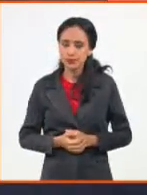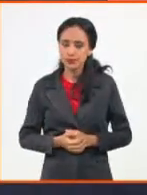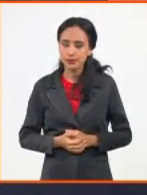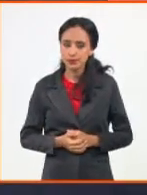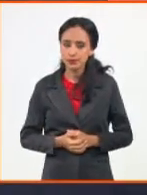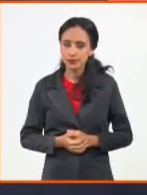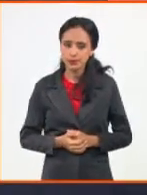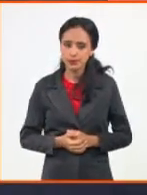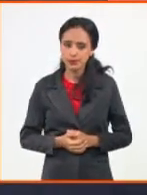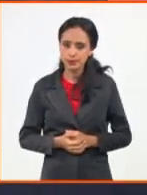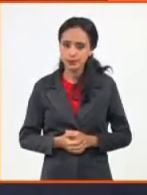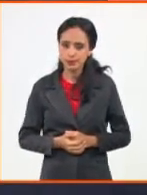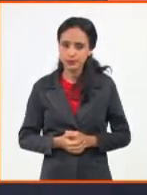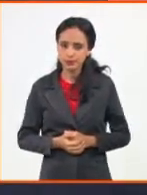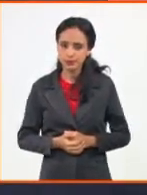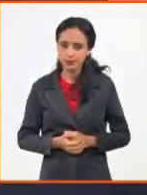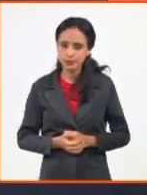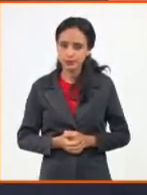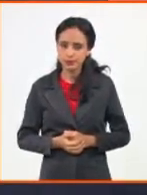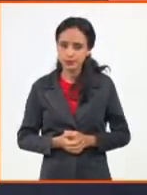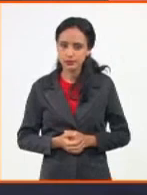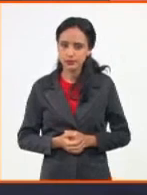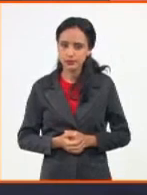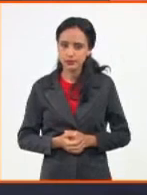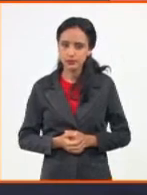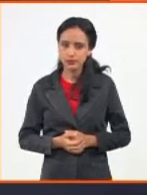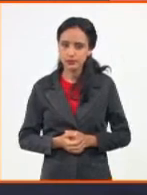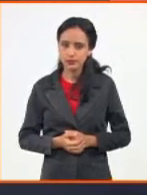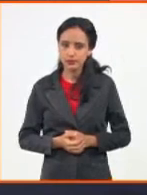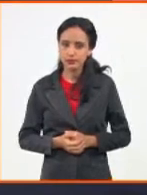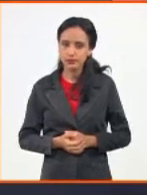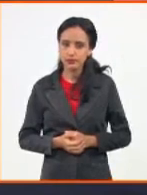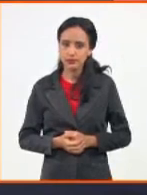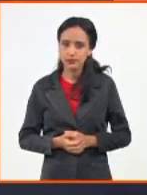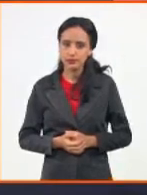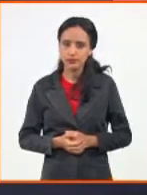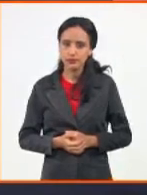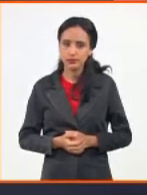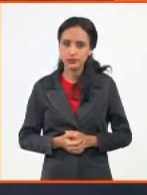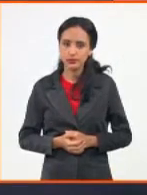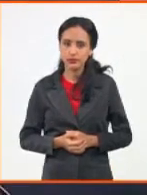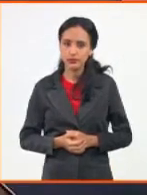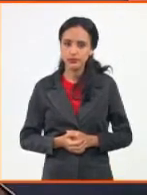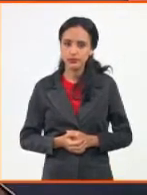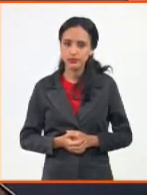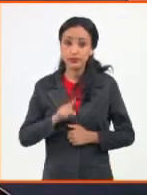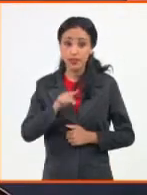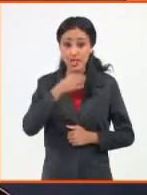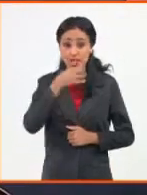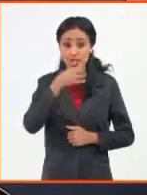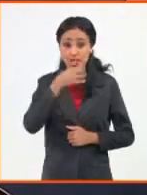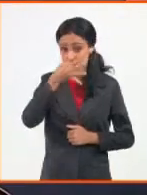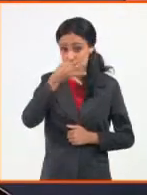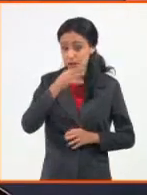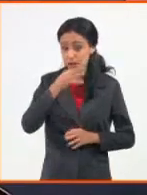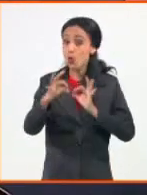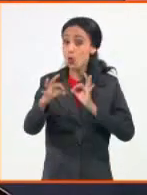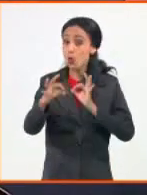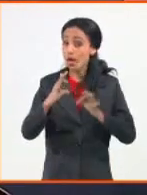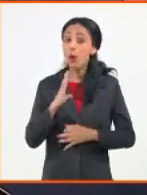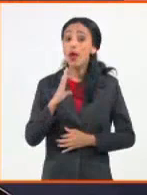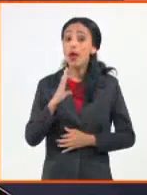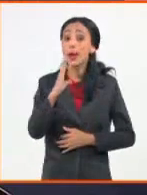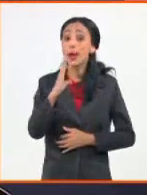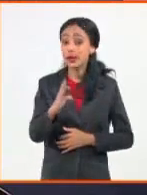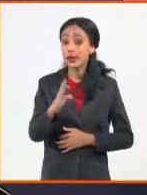haciendo una declaración explícita de protección y de respeto a los derechos ciudadanos el artículo 1